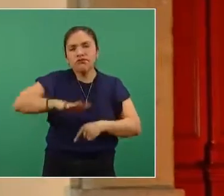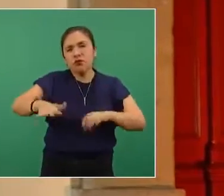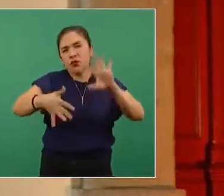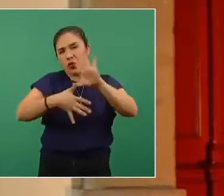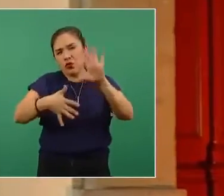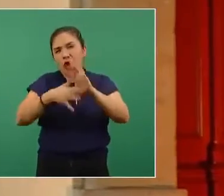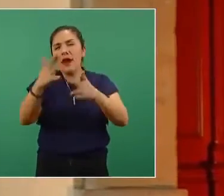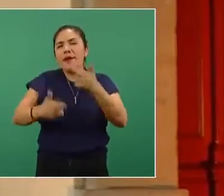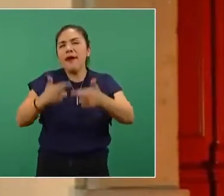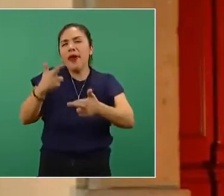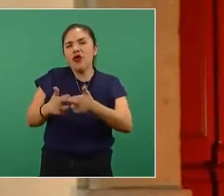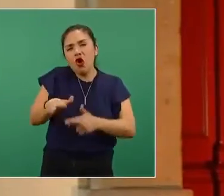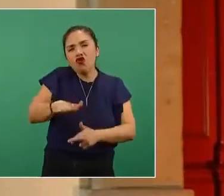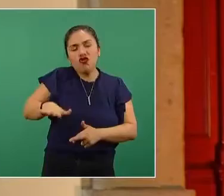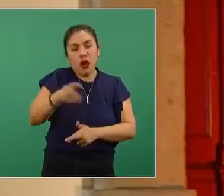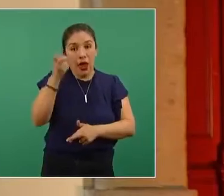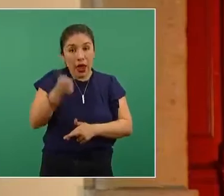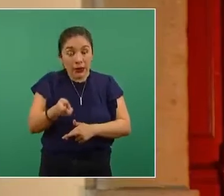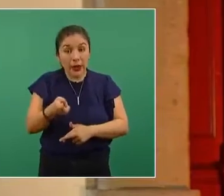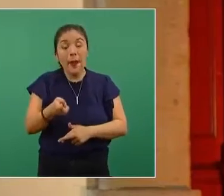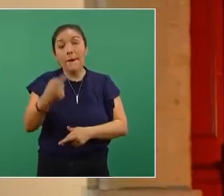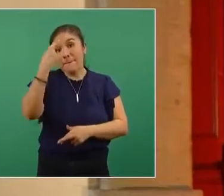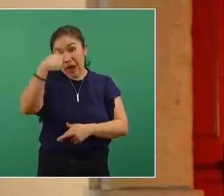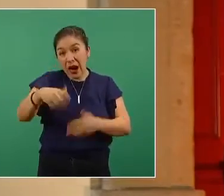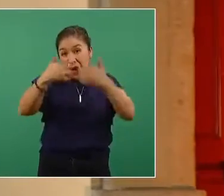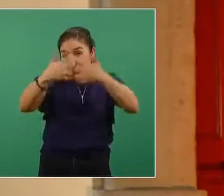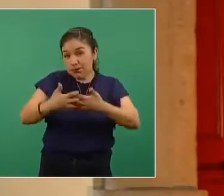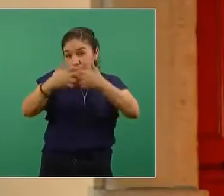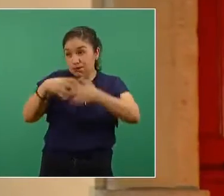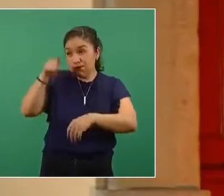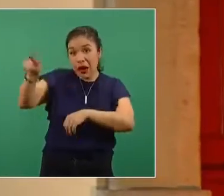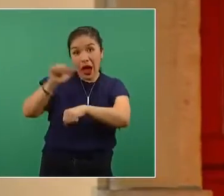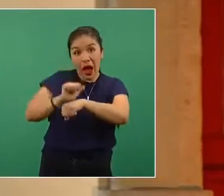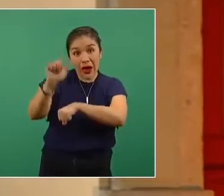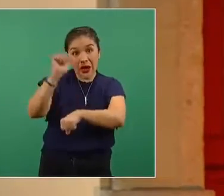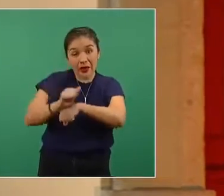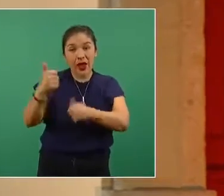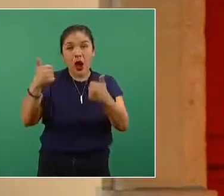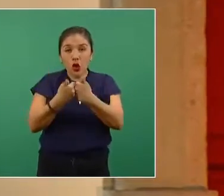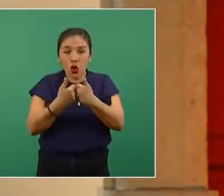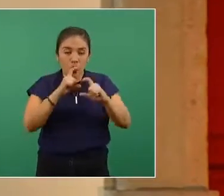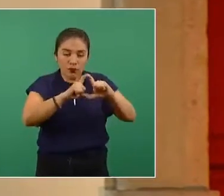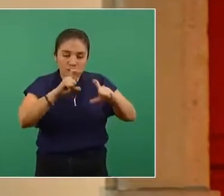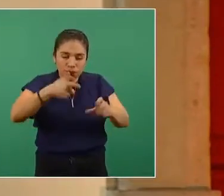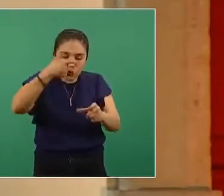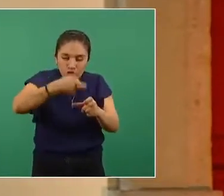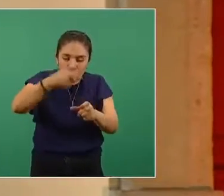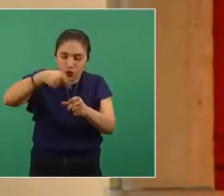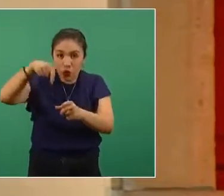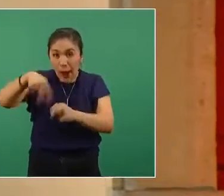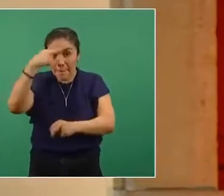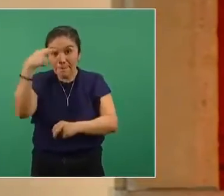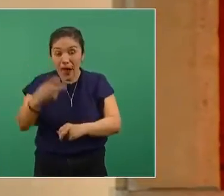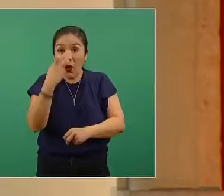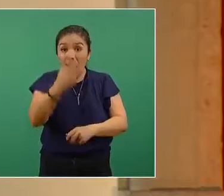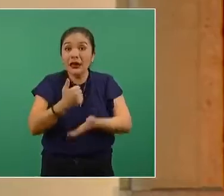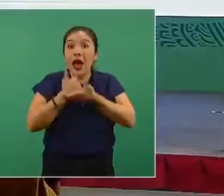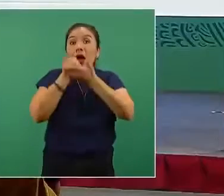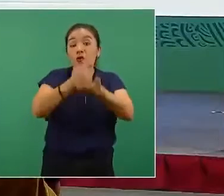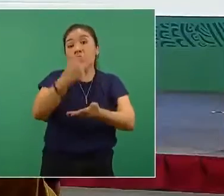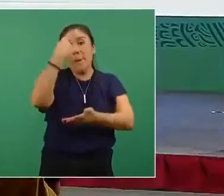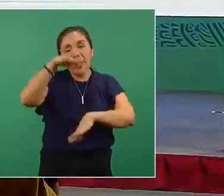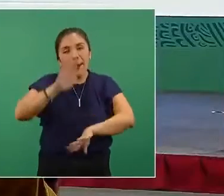o subregional en el que esta fabricación en Argentina, este envasado en México, ayudará a